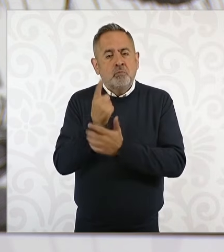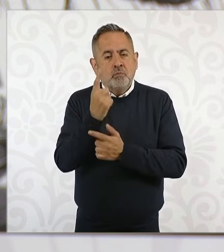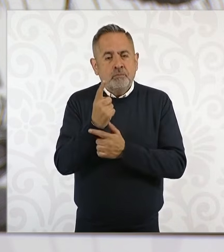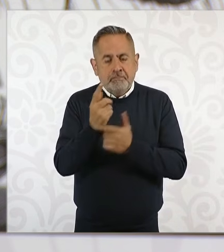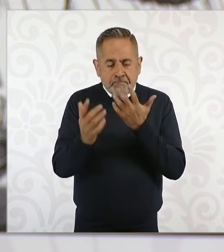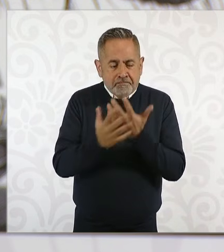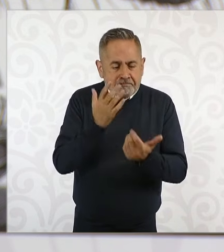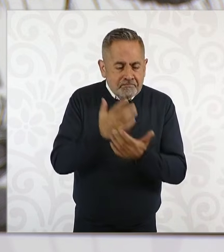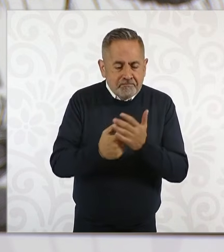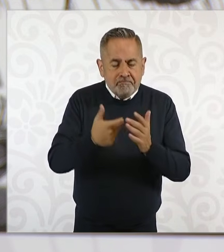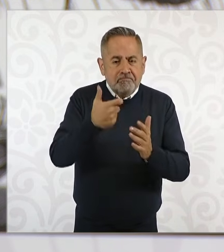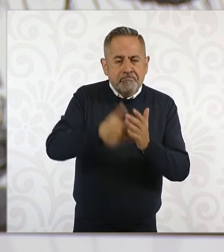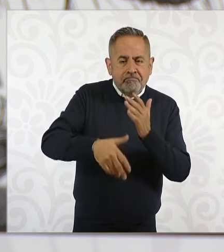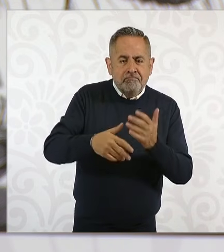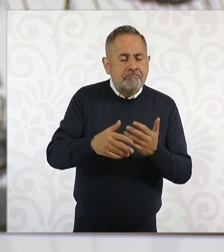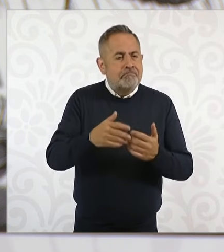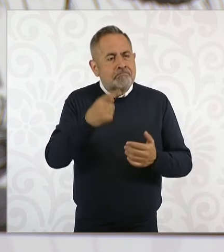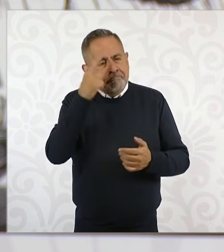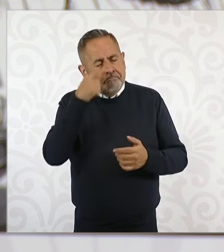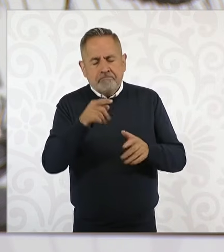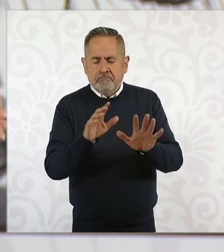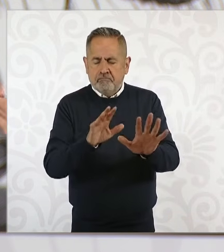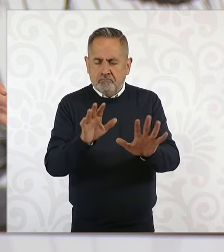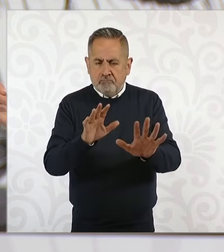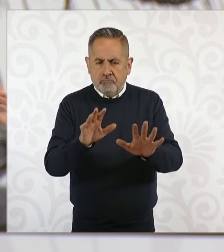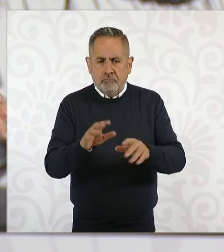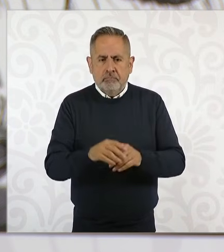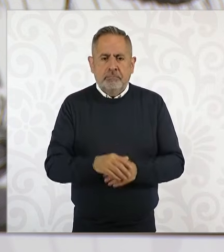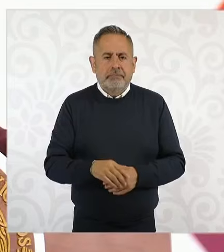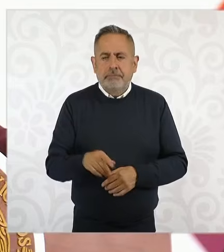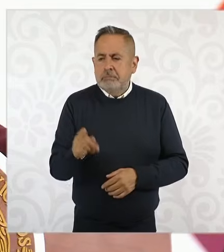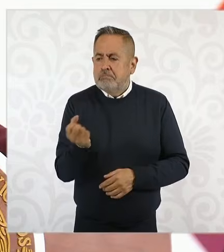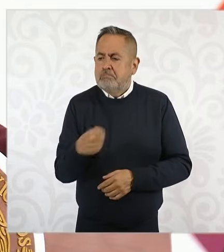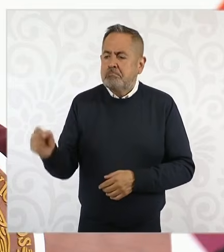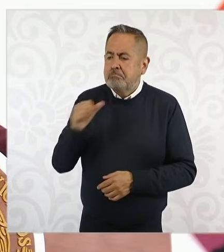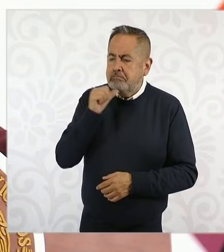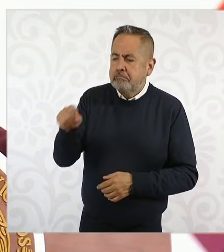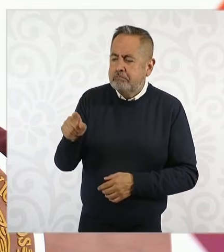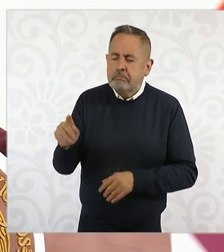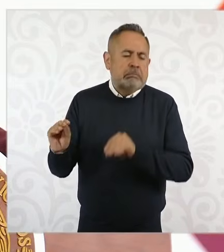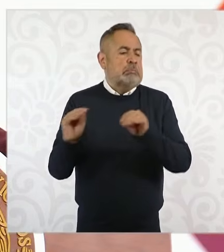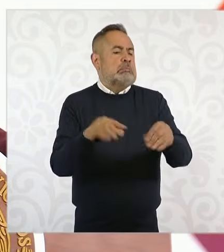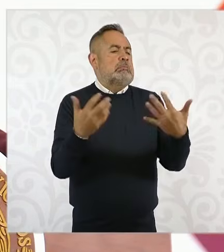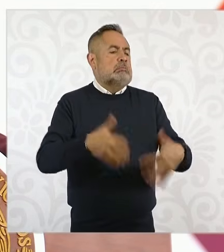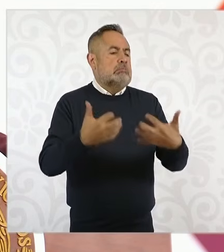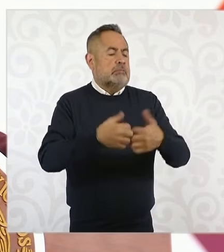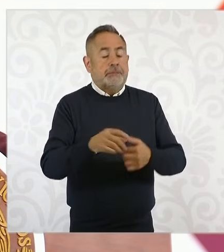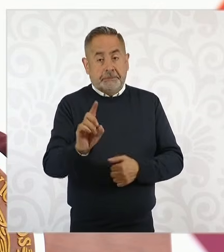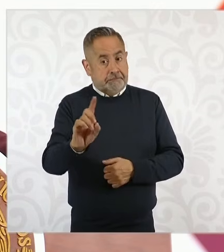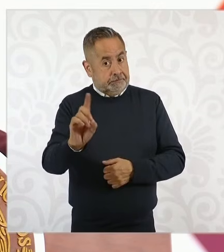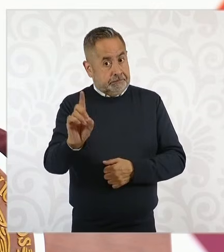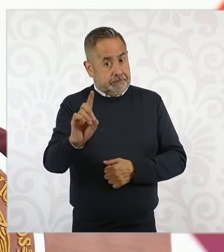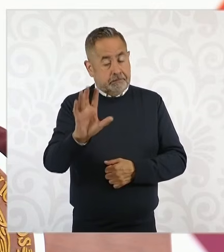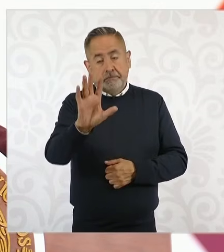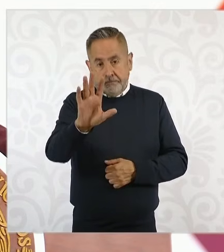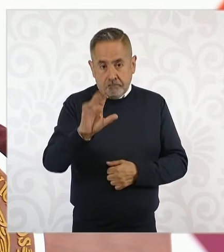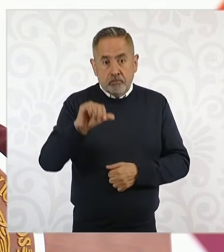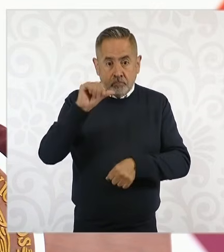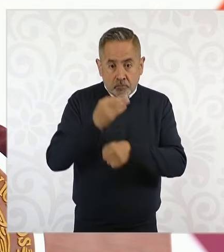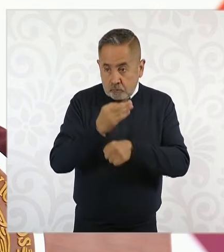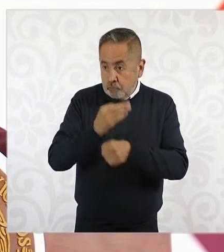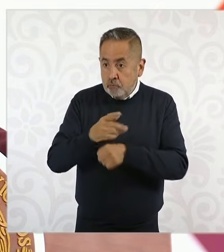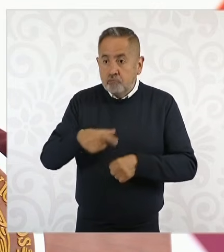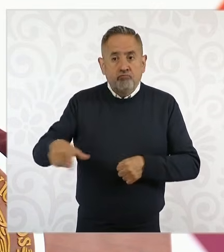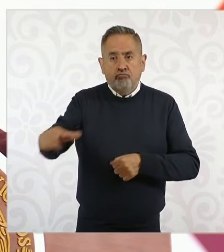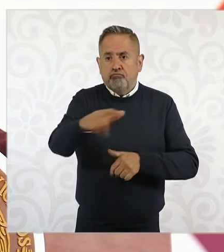mano de obra para actividades no especializadas. Y hoy la integración económica es